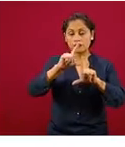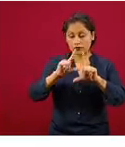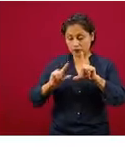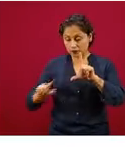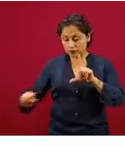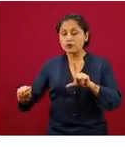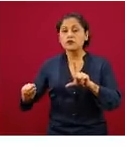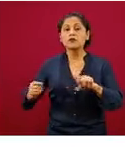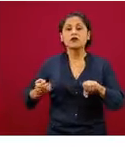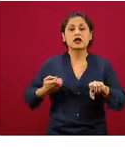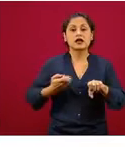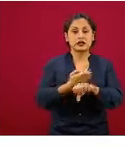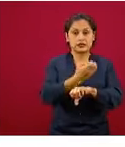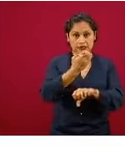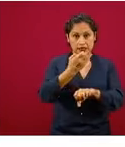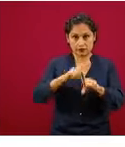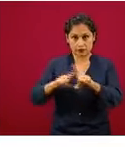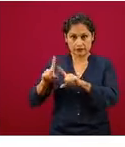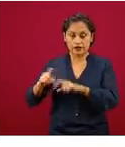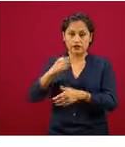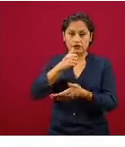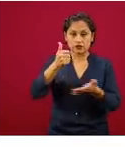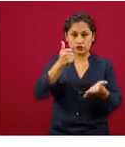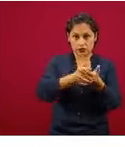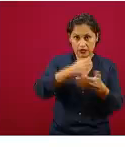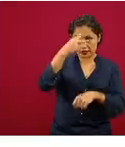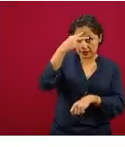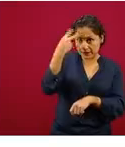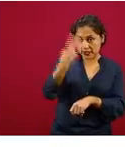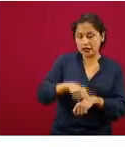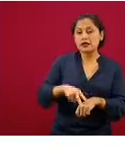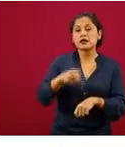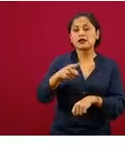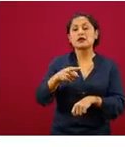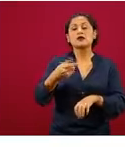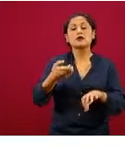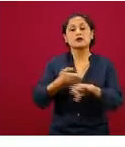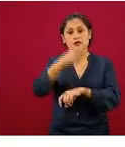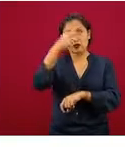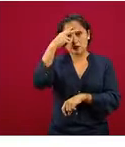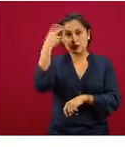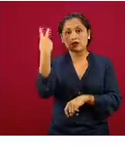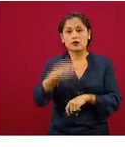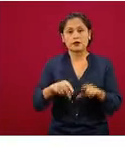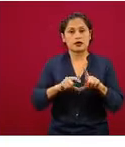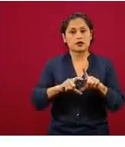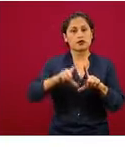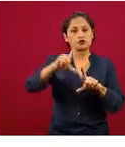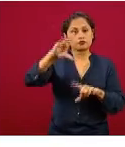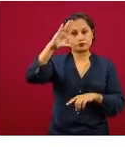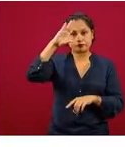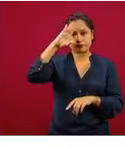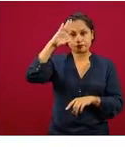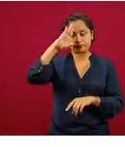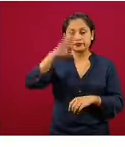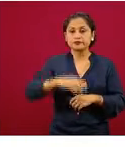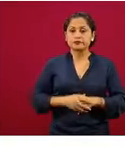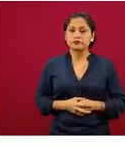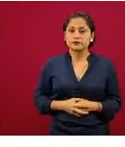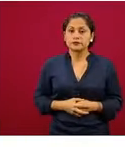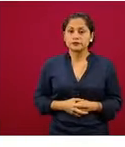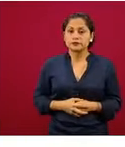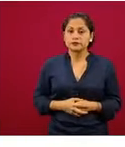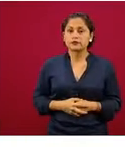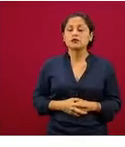federativas. Ciudad de México y México son las que tienen en la escala mayor, el Estado de México hasta este momento, pero siguen